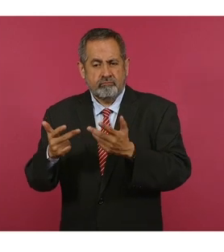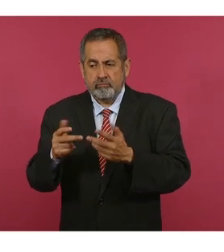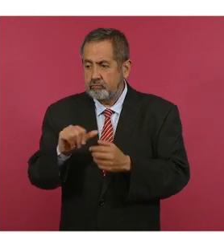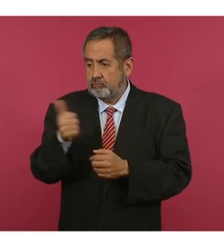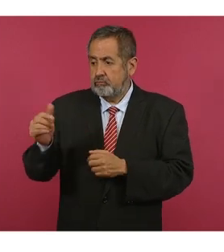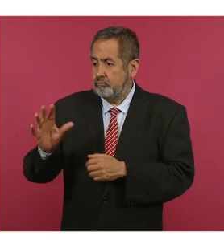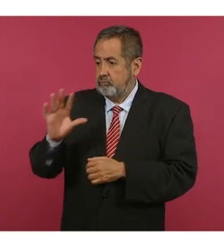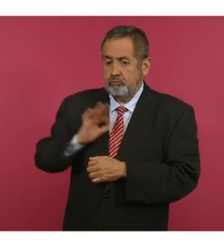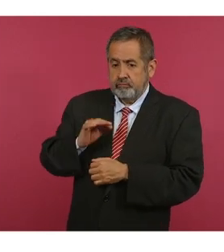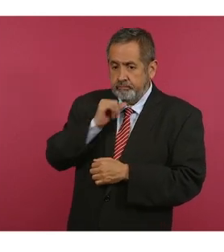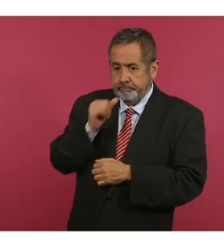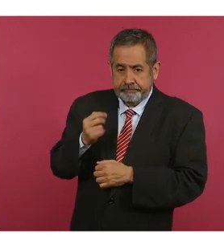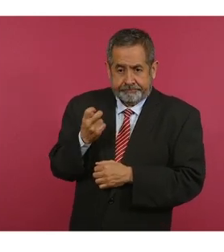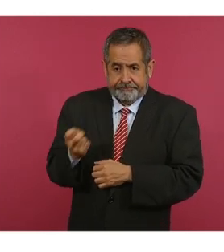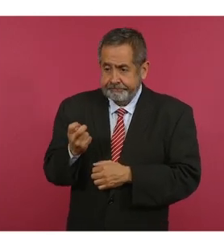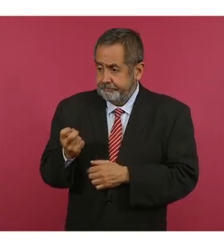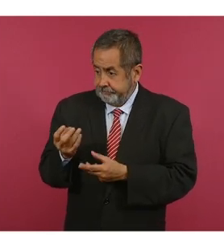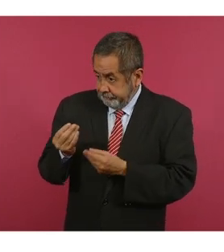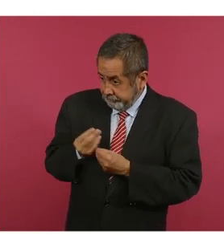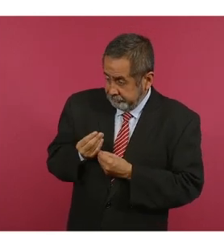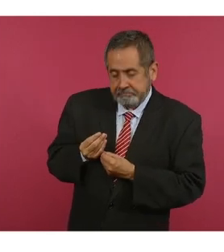otra.